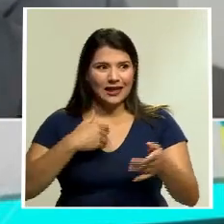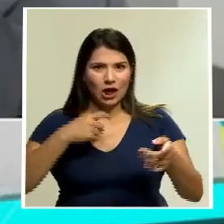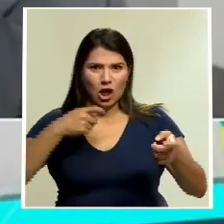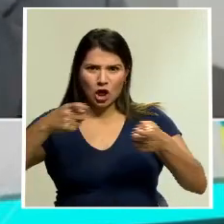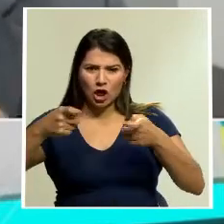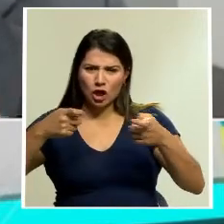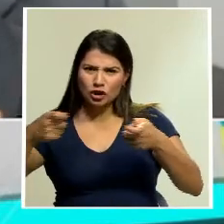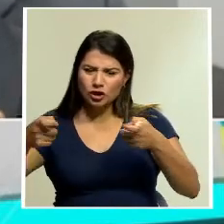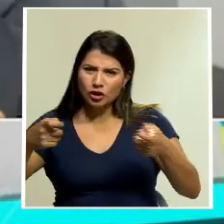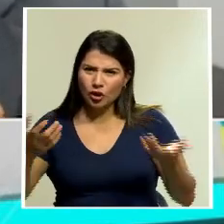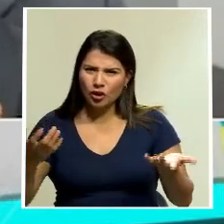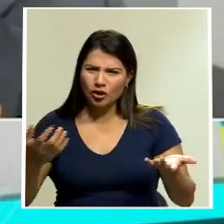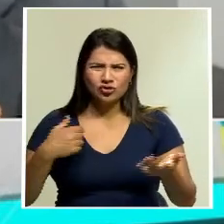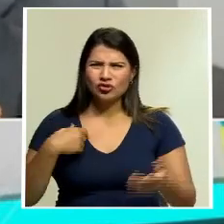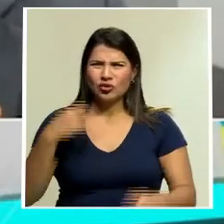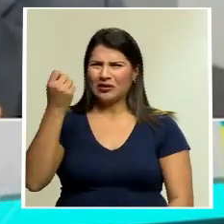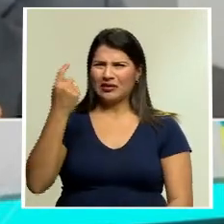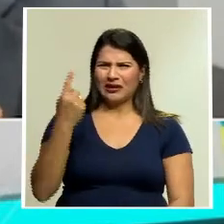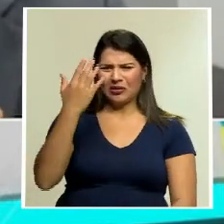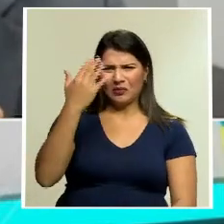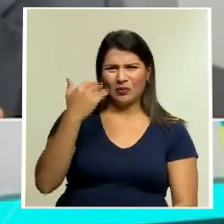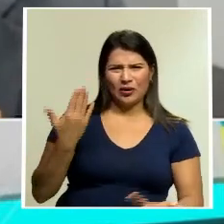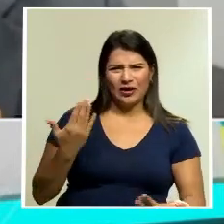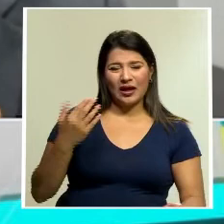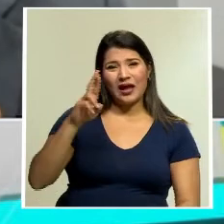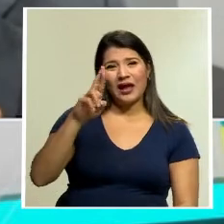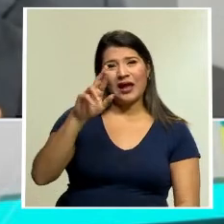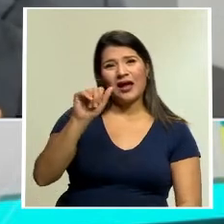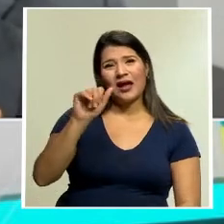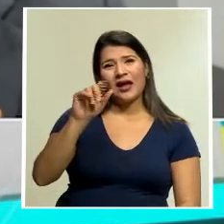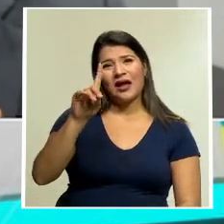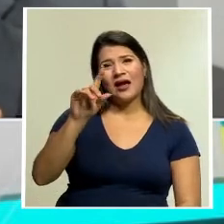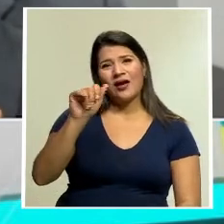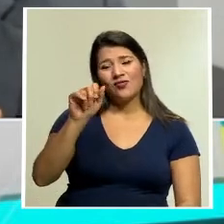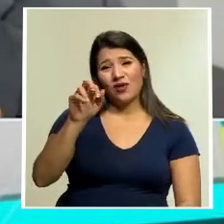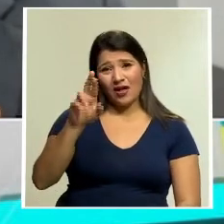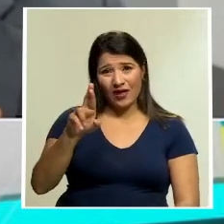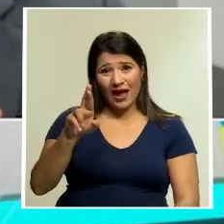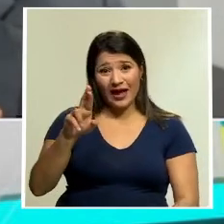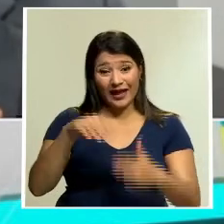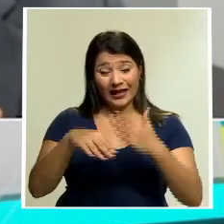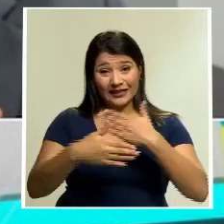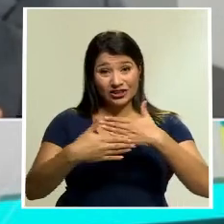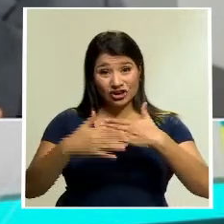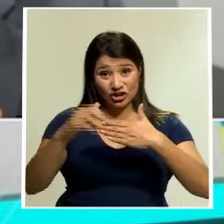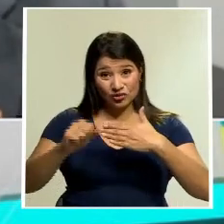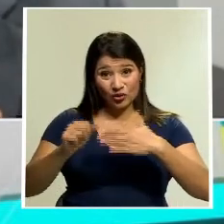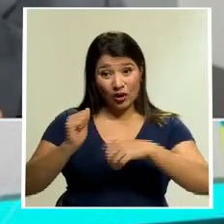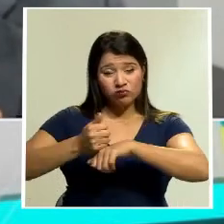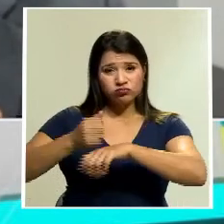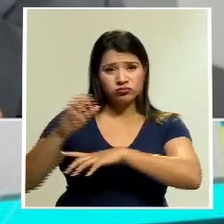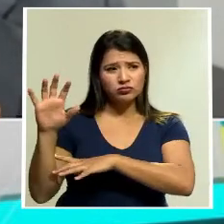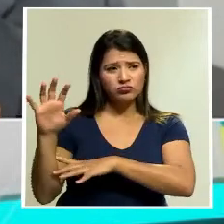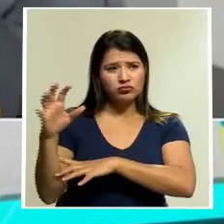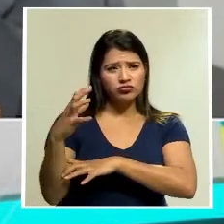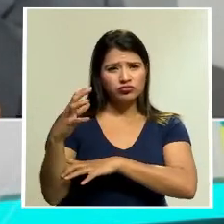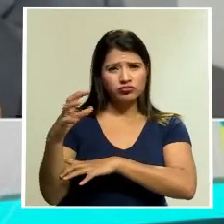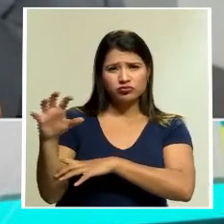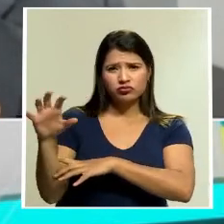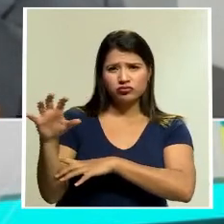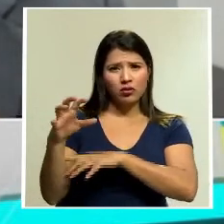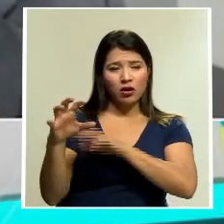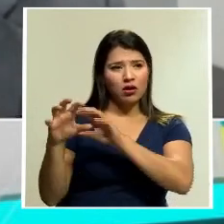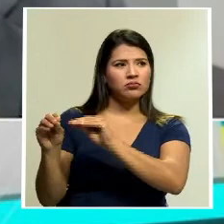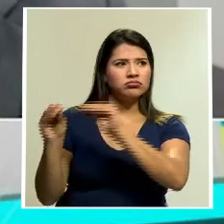verdad que no entiendo por qué los trasladaron, si estaban funcionando muy bien en la zona sur de este país. Los trasladaron para Belice,